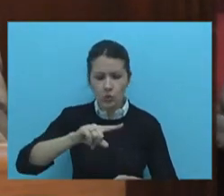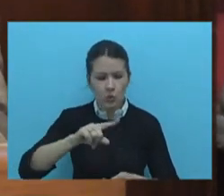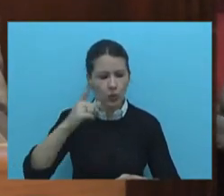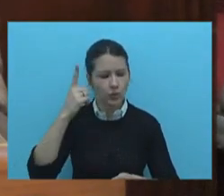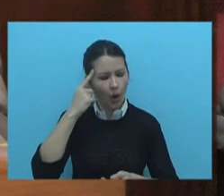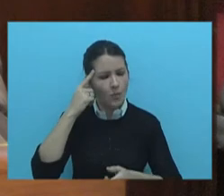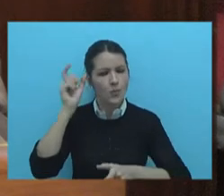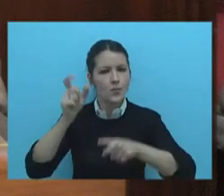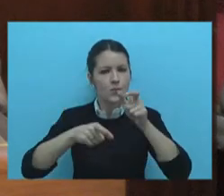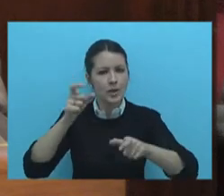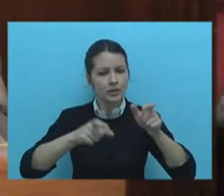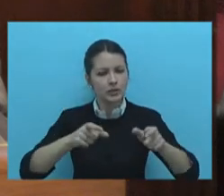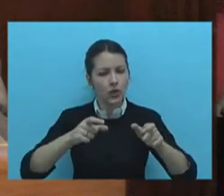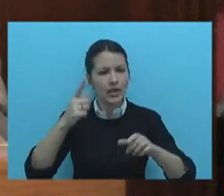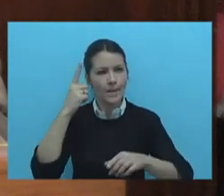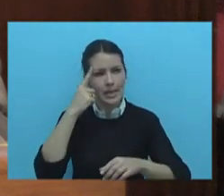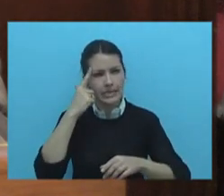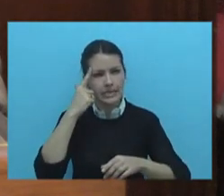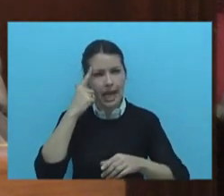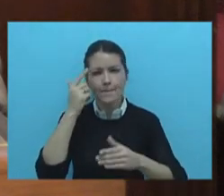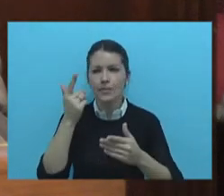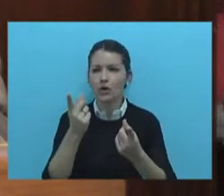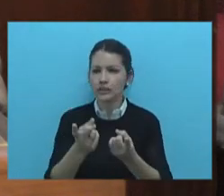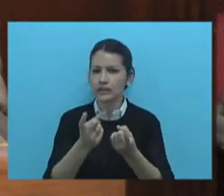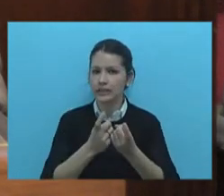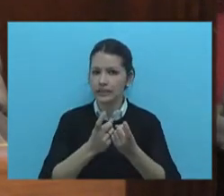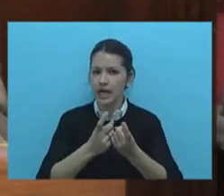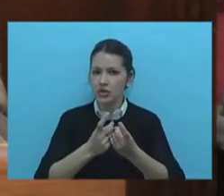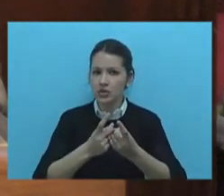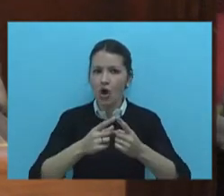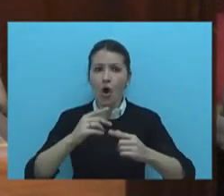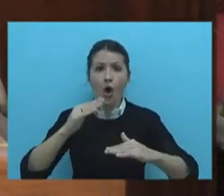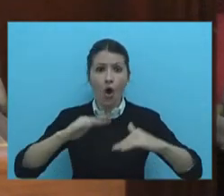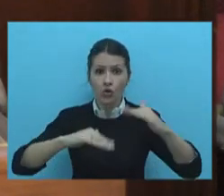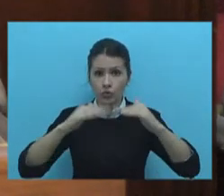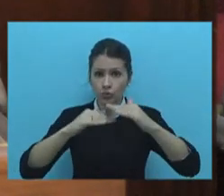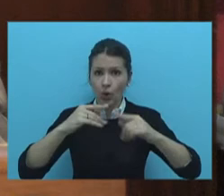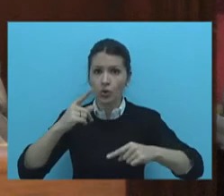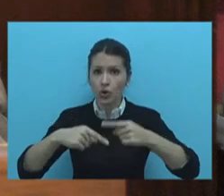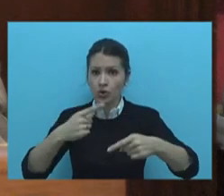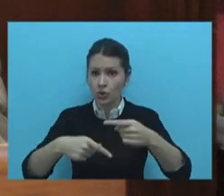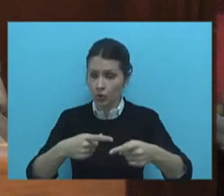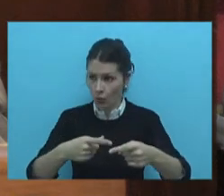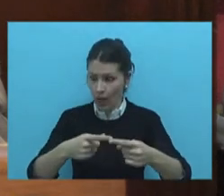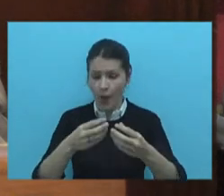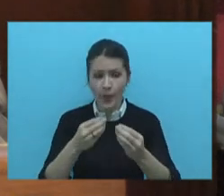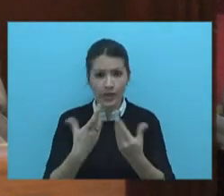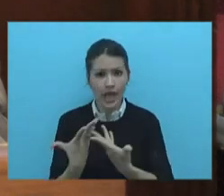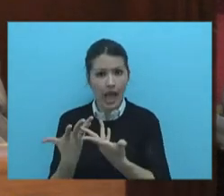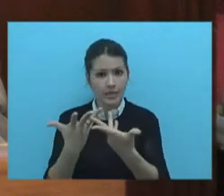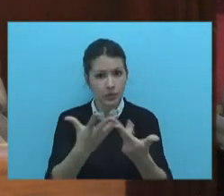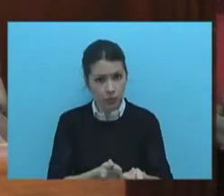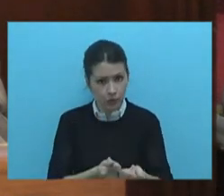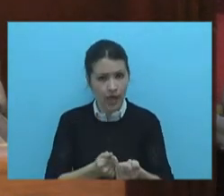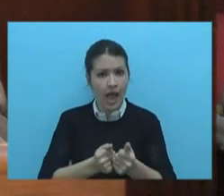provincia, que sería muy necesario que se reinicie la obra de nuevo, porque sería un gran beneficio para la zona sur y todas las vecinas